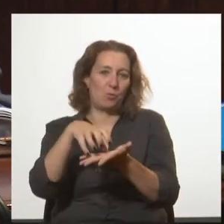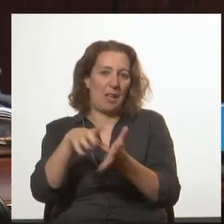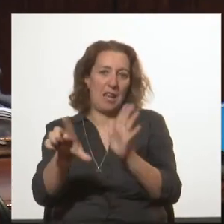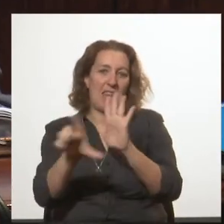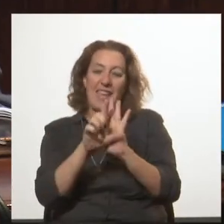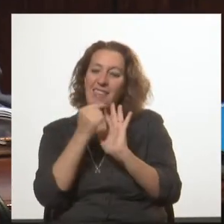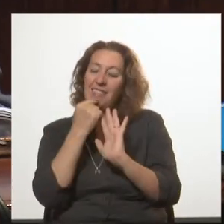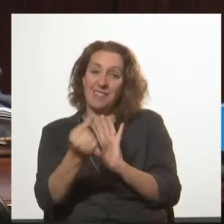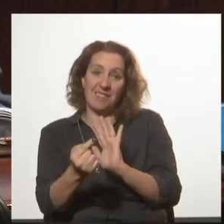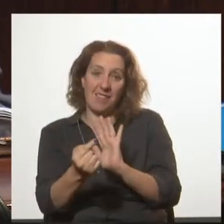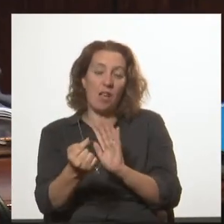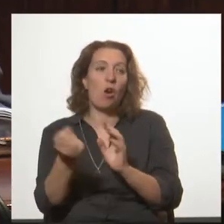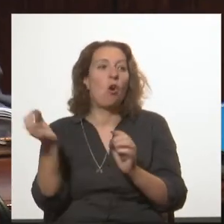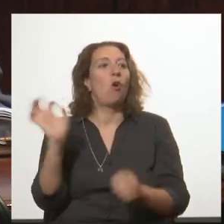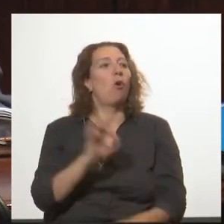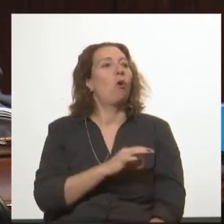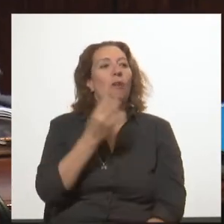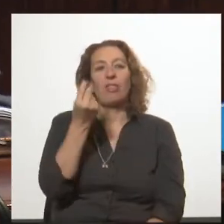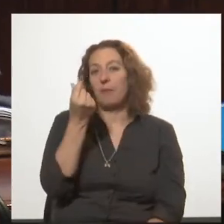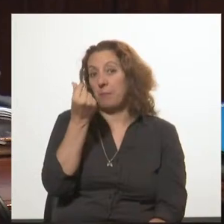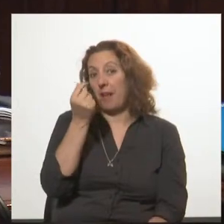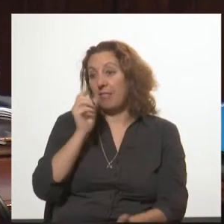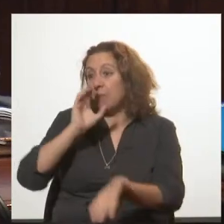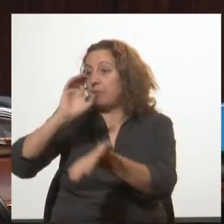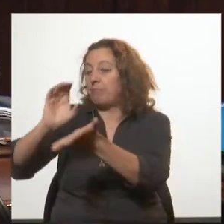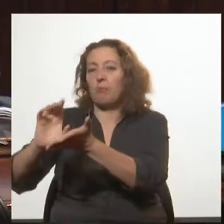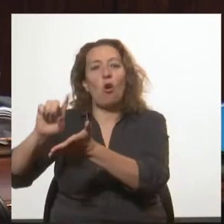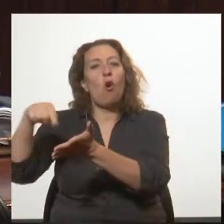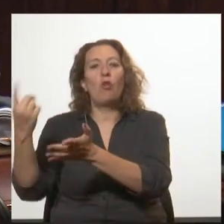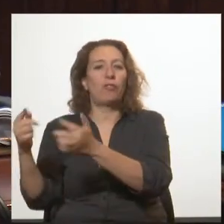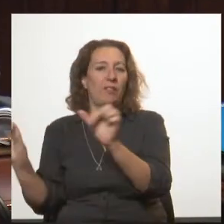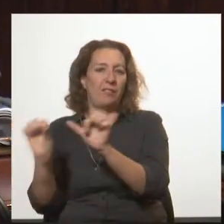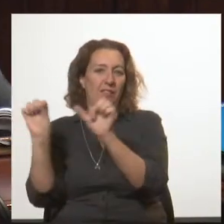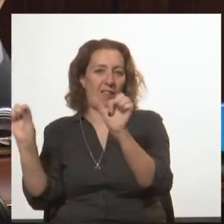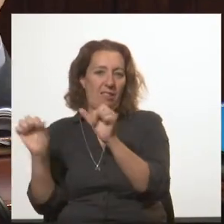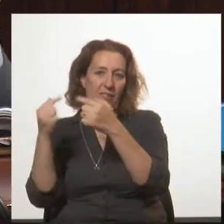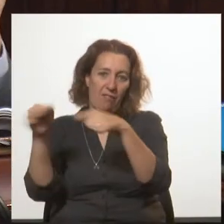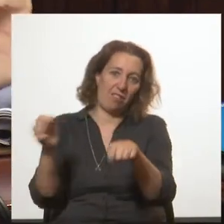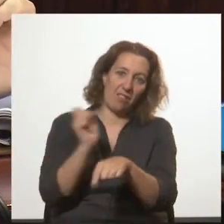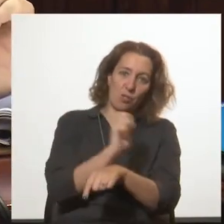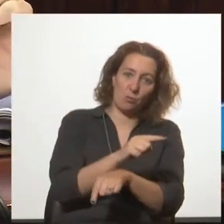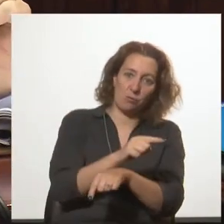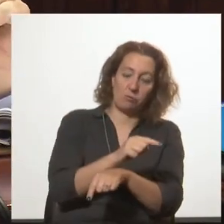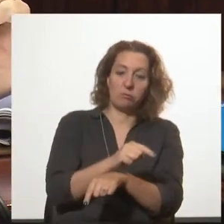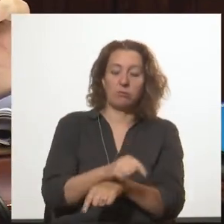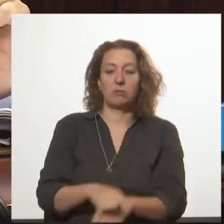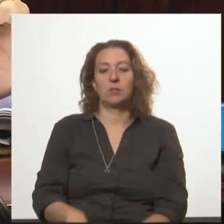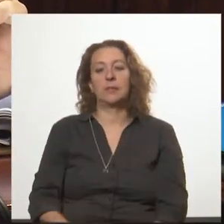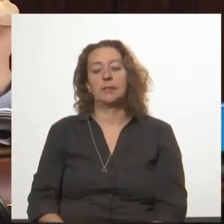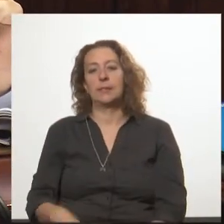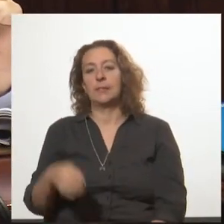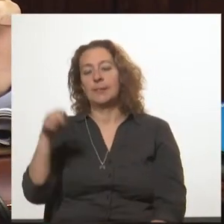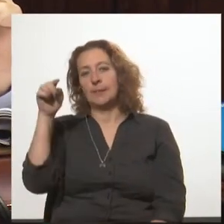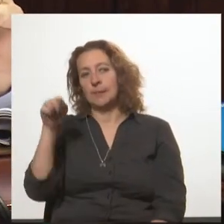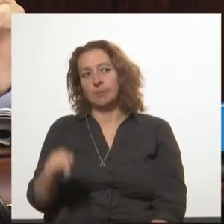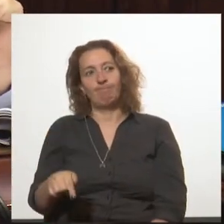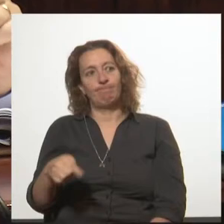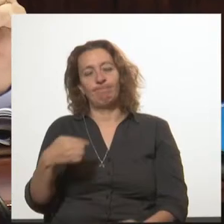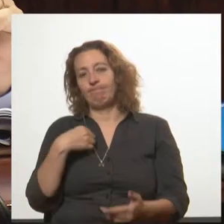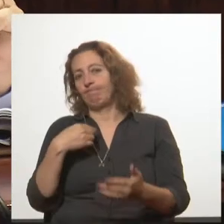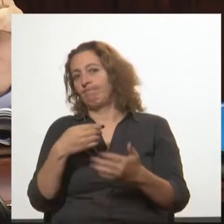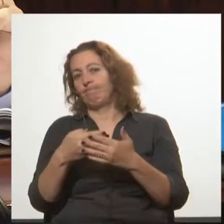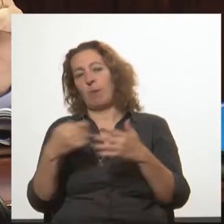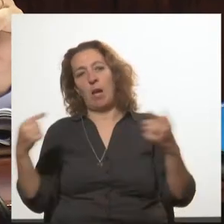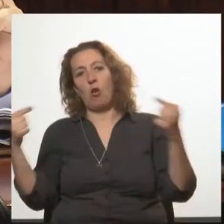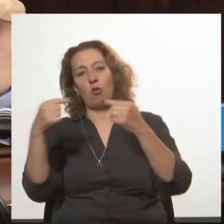para fines ajenos a sus actividades normales este grosero apartamento al apartamiento de la constitución y la